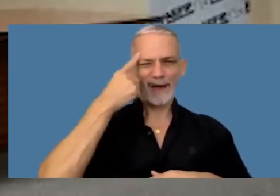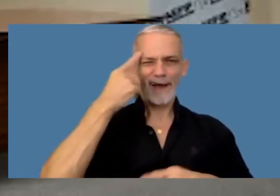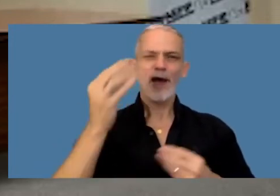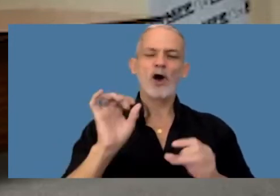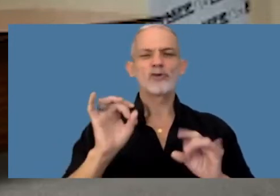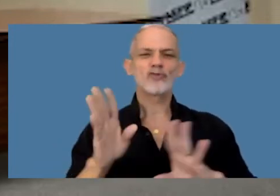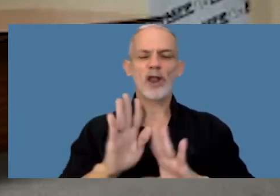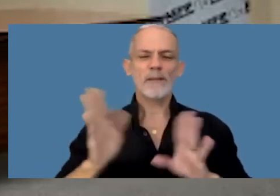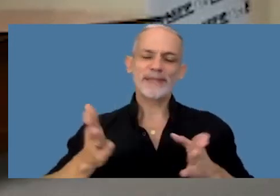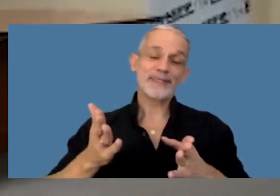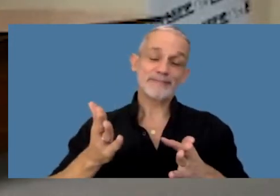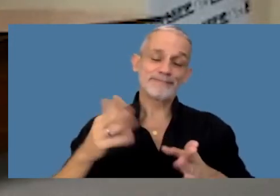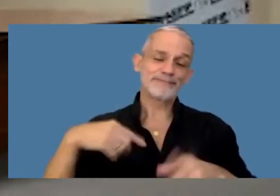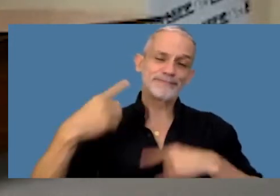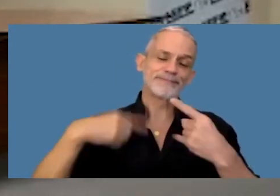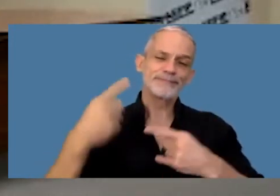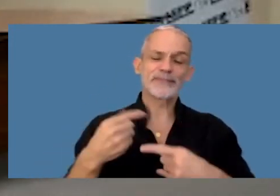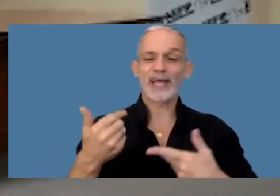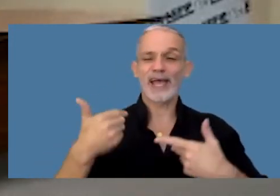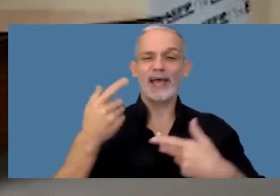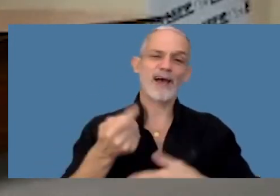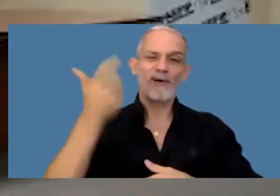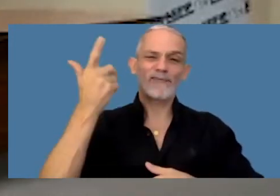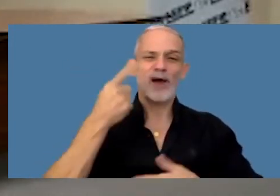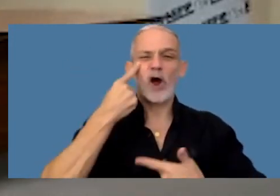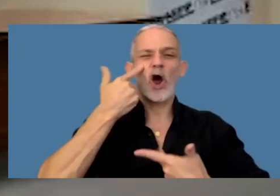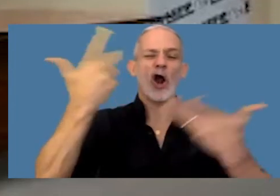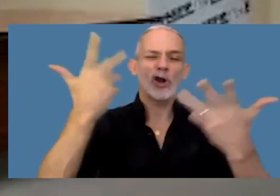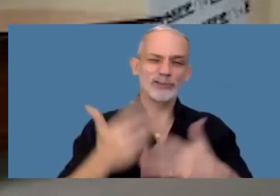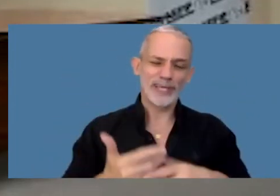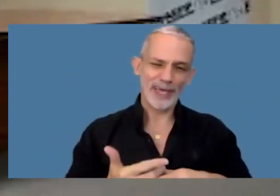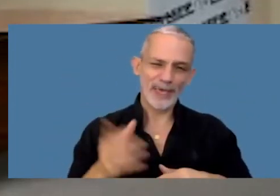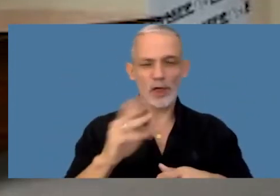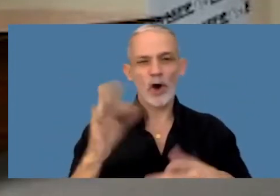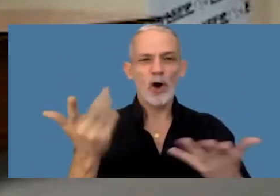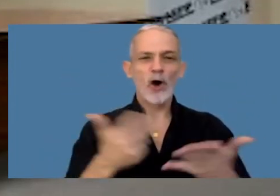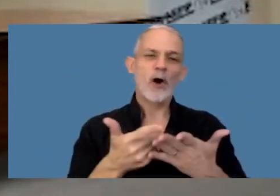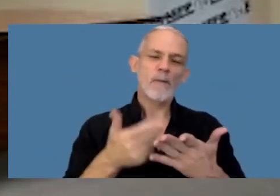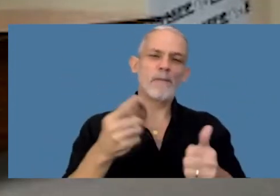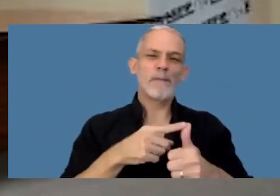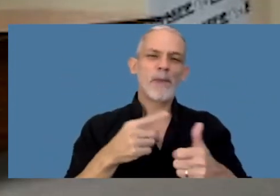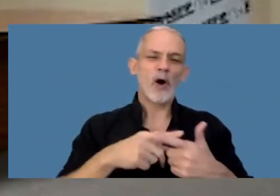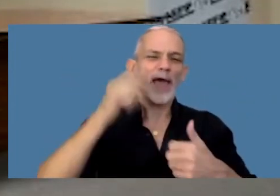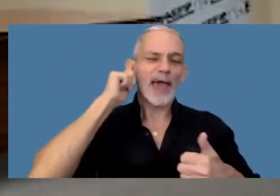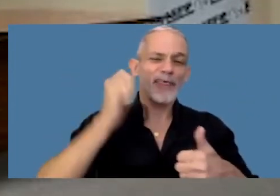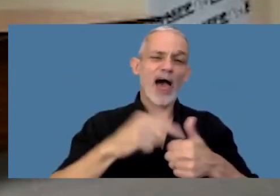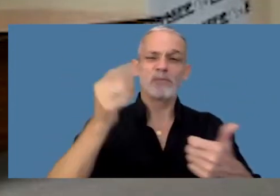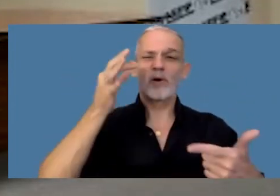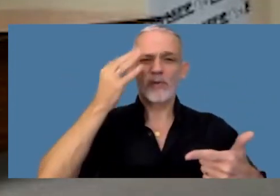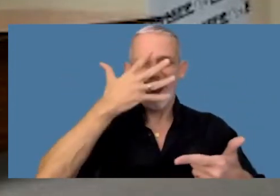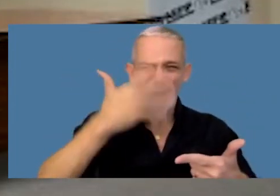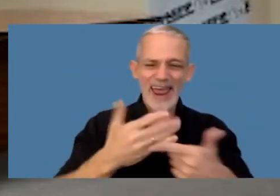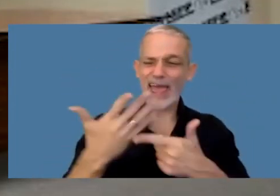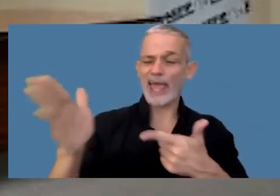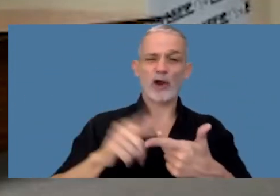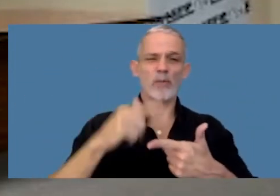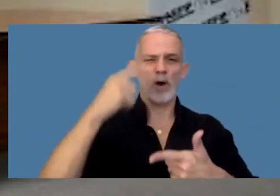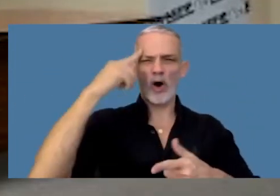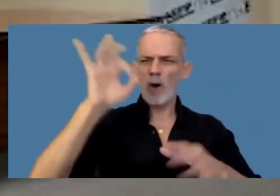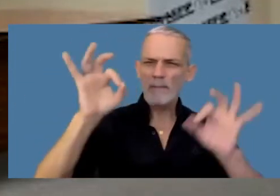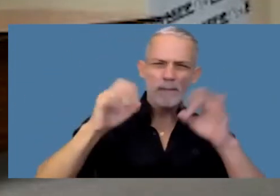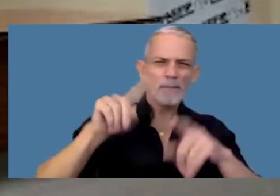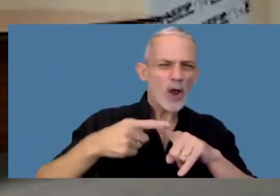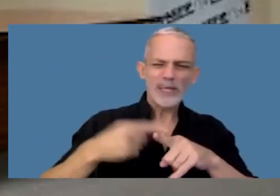más simples, ¿no? De las más conocidas, por nacionalidad, por raza, por opinión política,